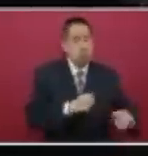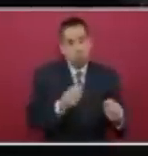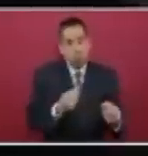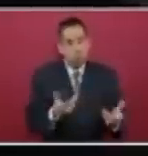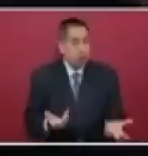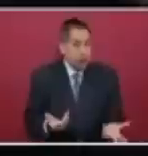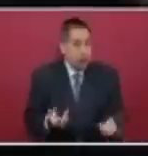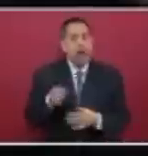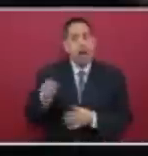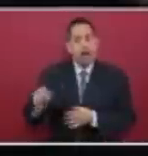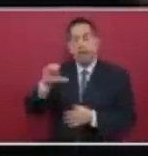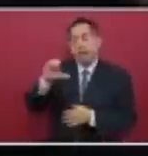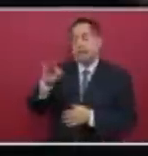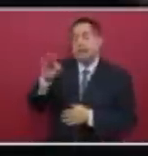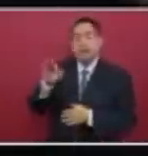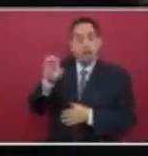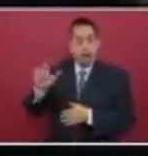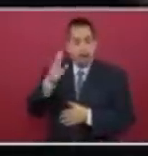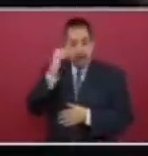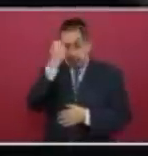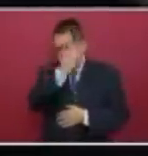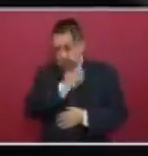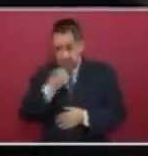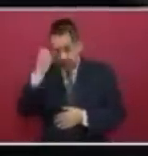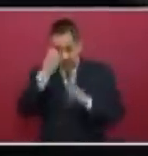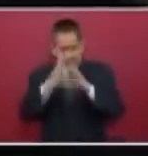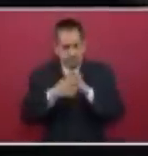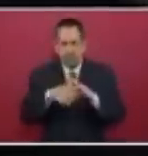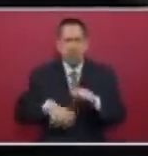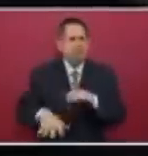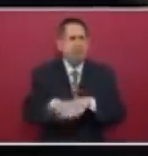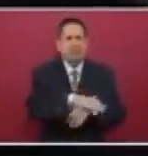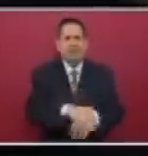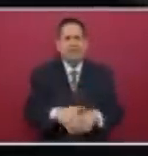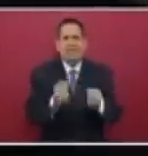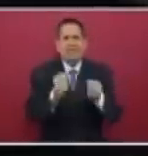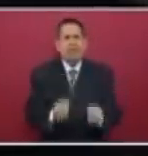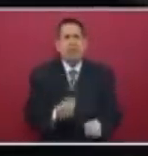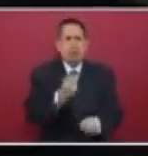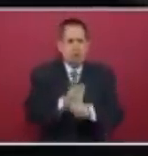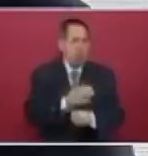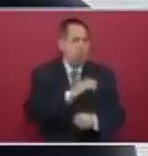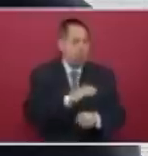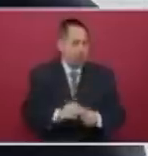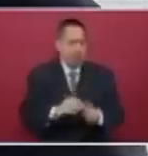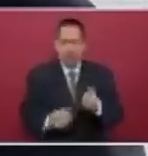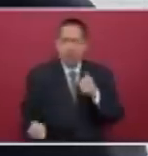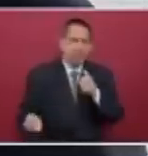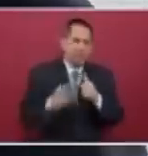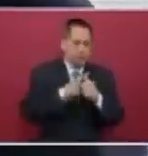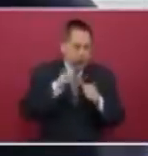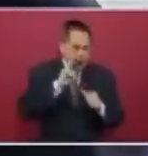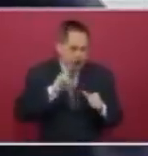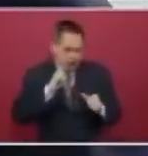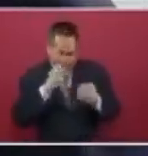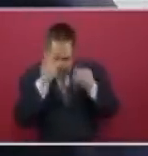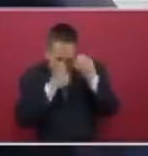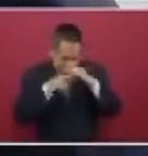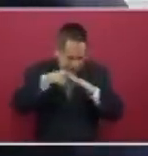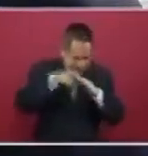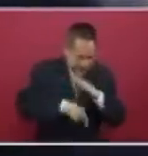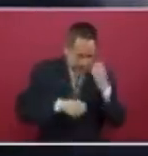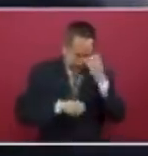de electricidad que hablan de la seguridad es ellos no podían construir una planta si no tenían completamente estas